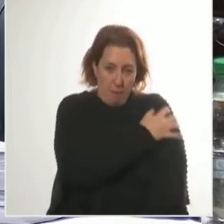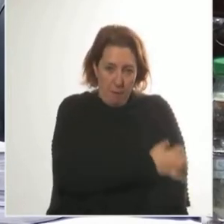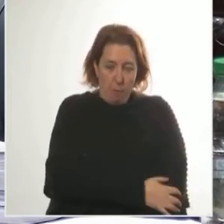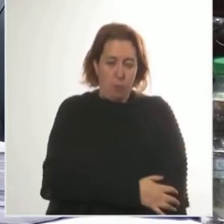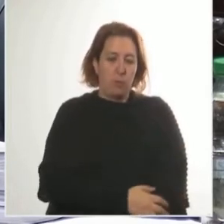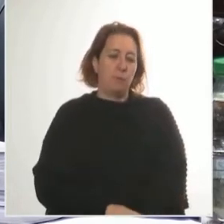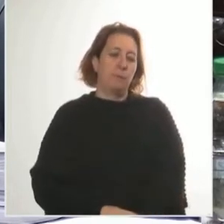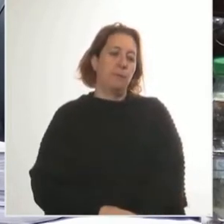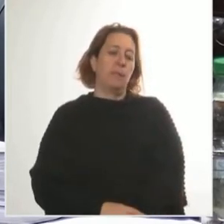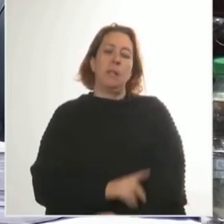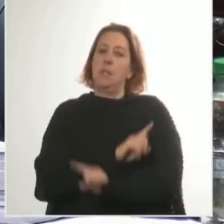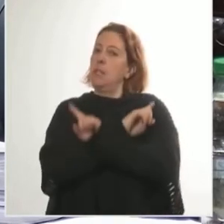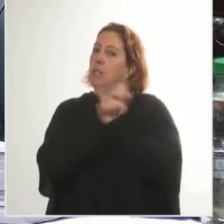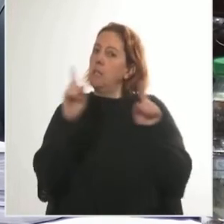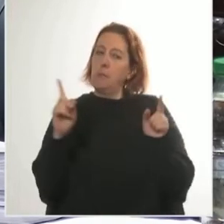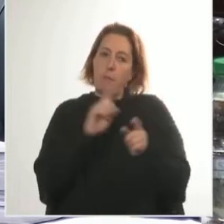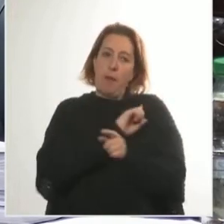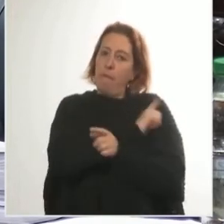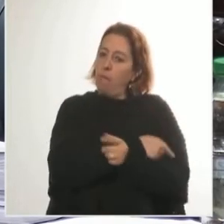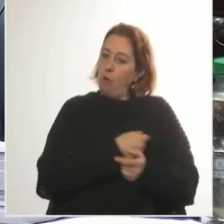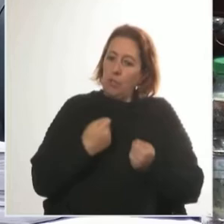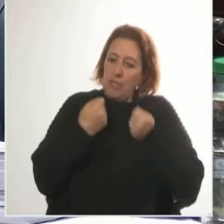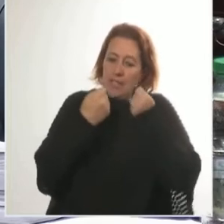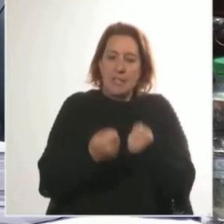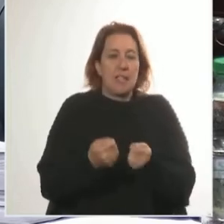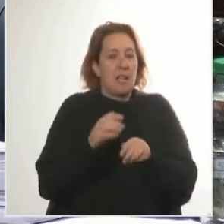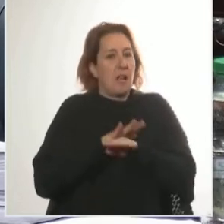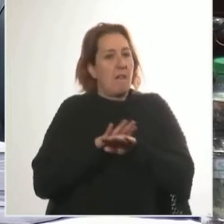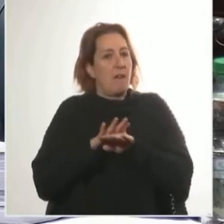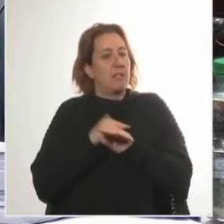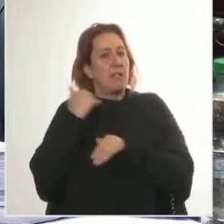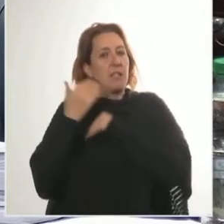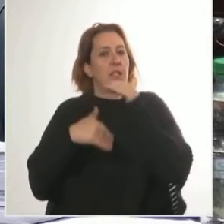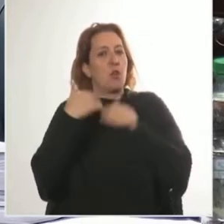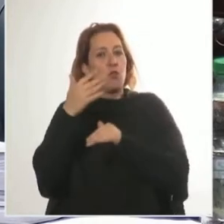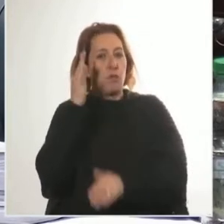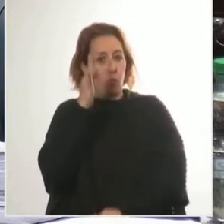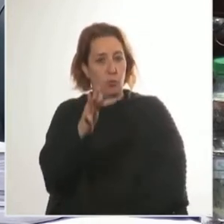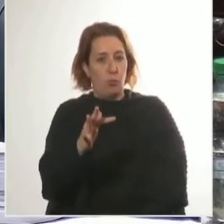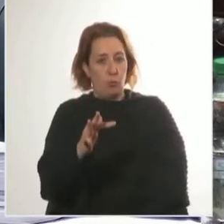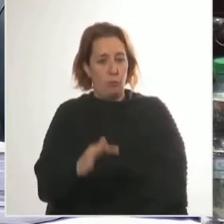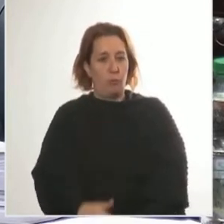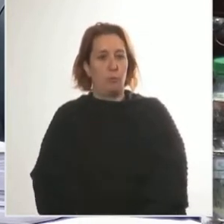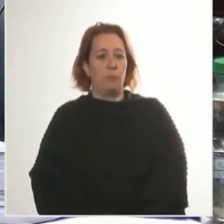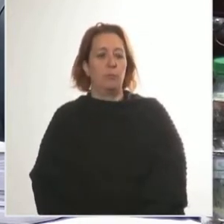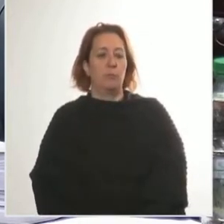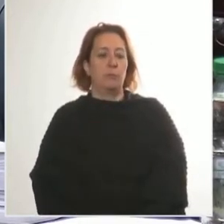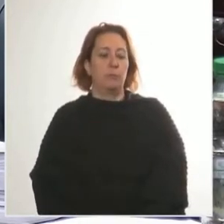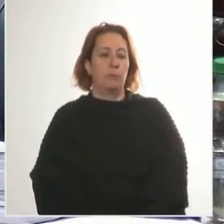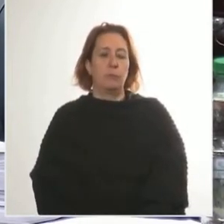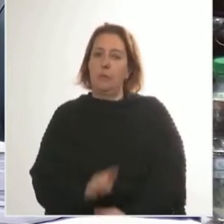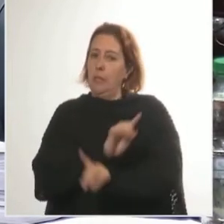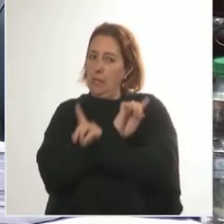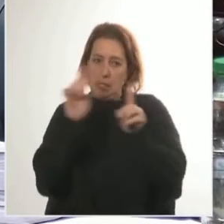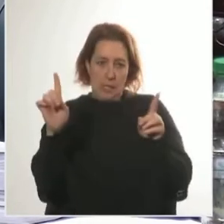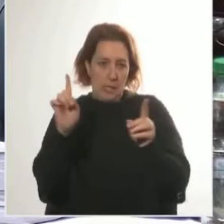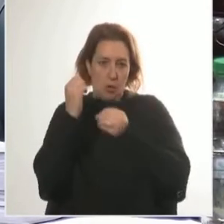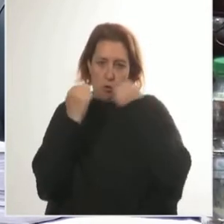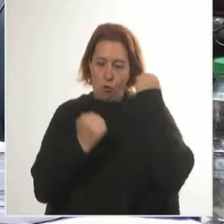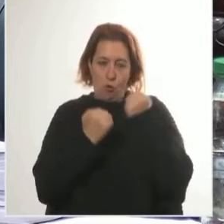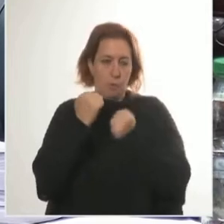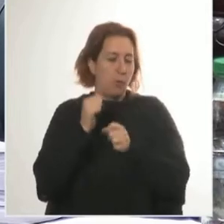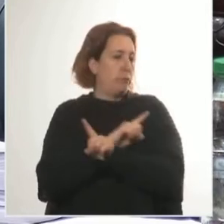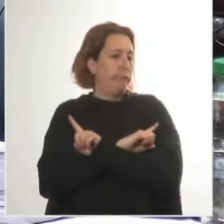ni para fortalecer las bases del desarrollo futuro del país, ni en lo económico, ni